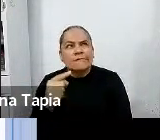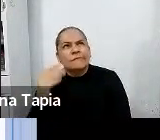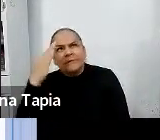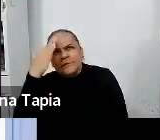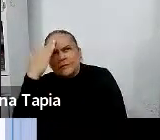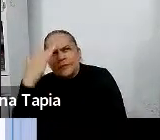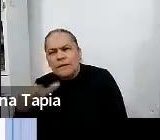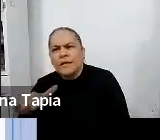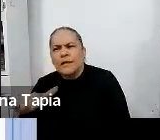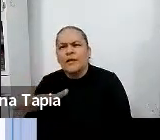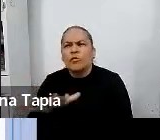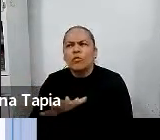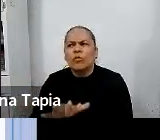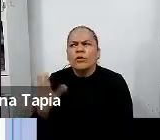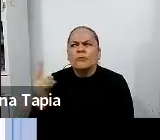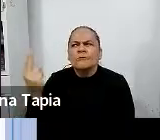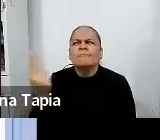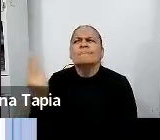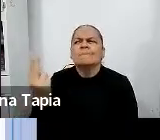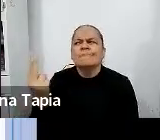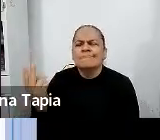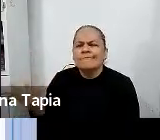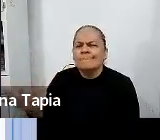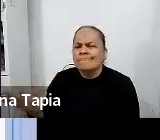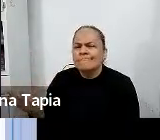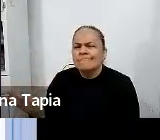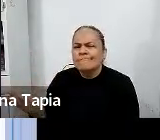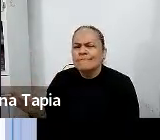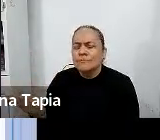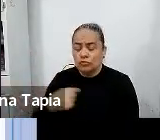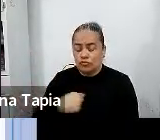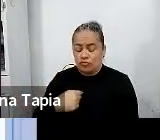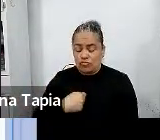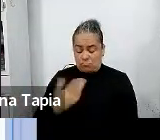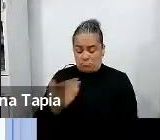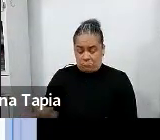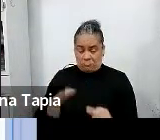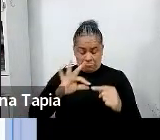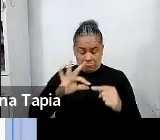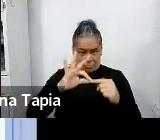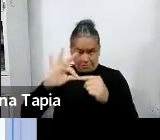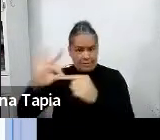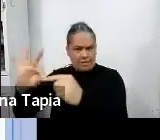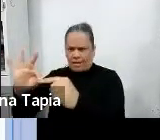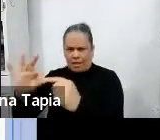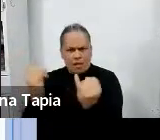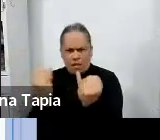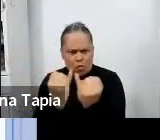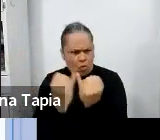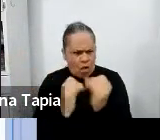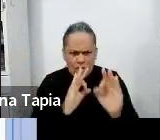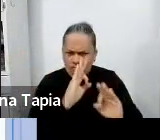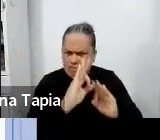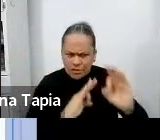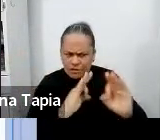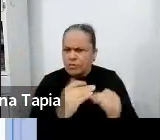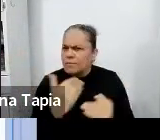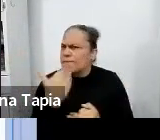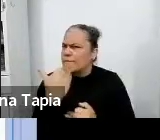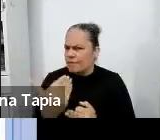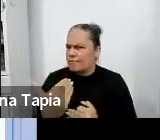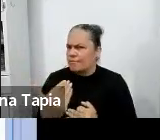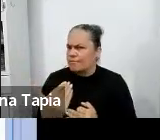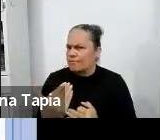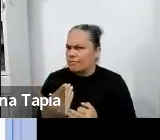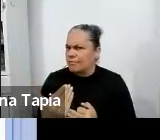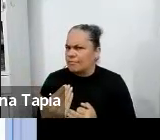necesidades, convertirme en guía y a la vez en un facilitador, o viceversa. Si empiezo siendo